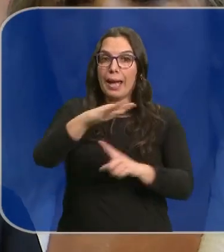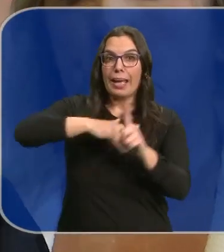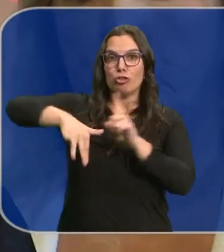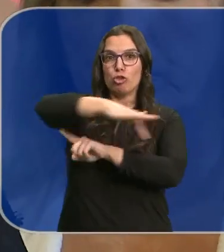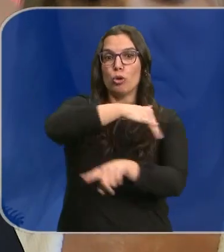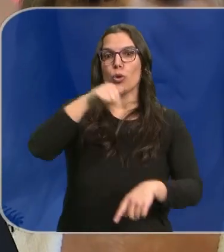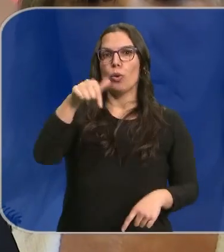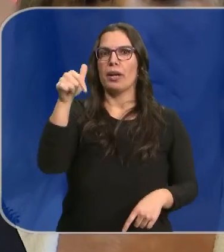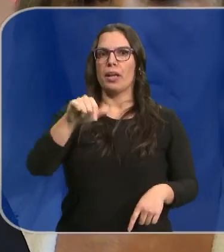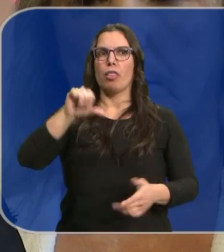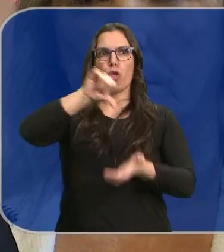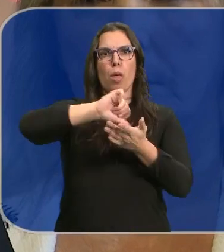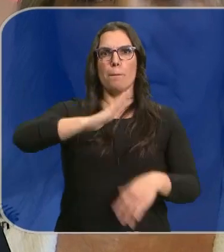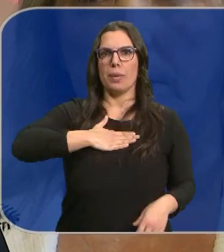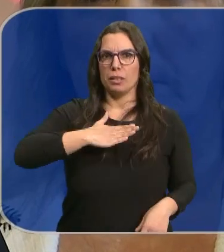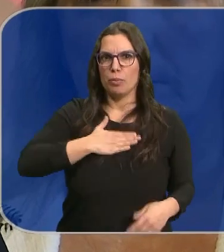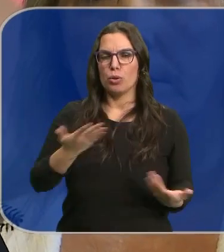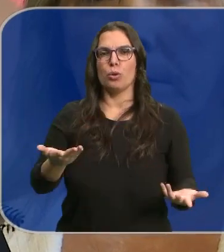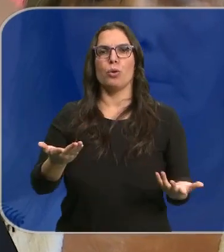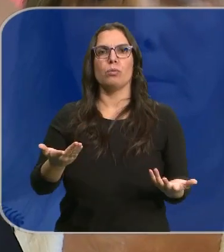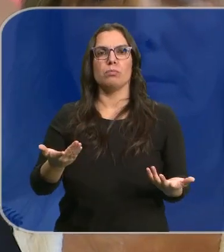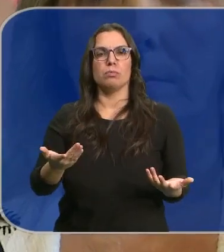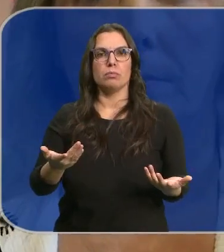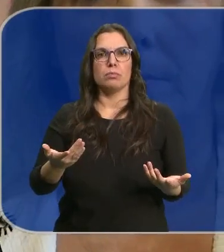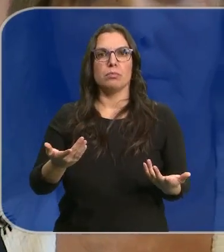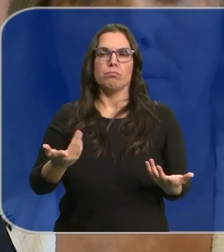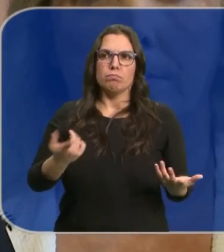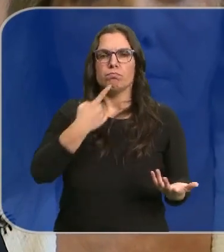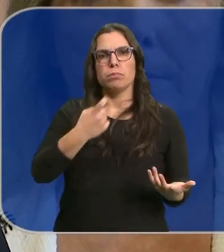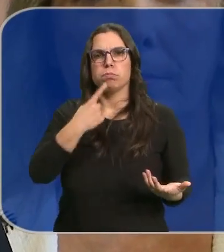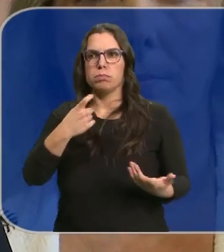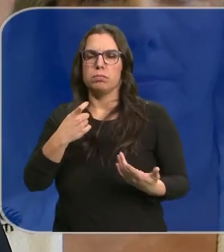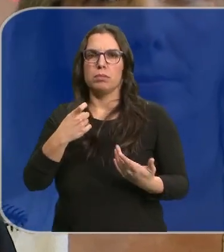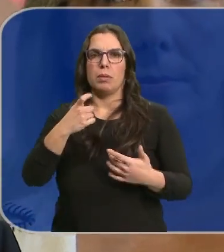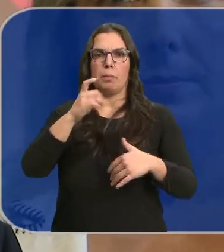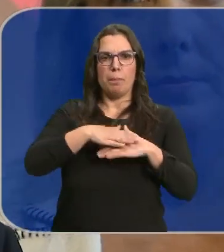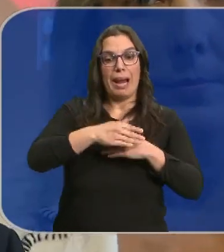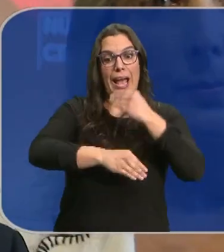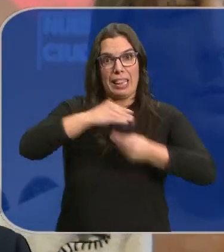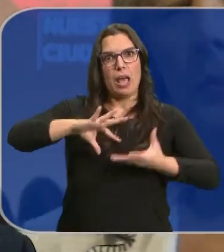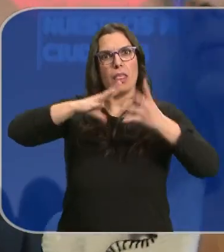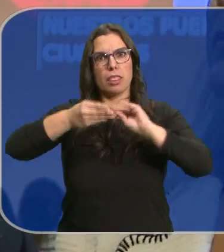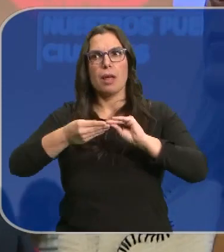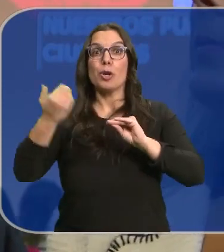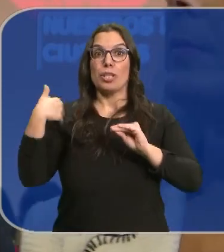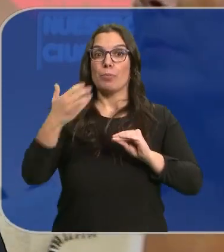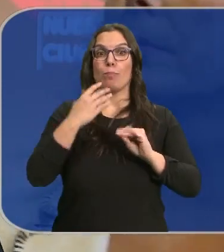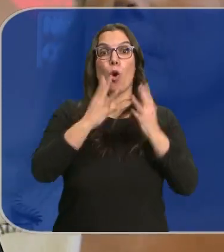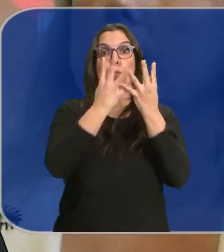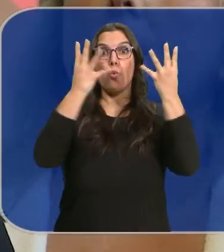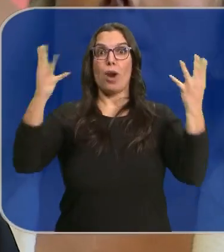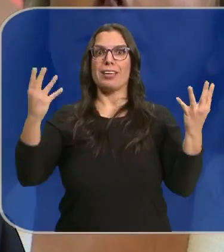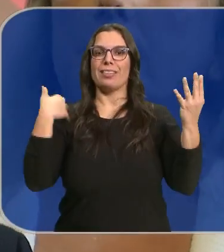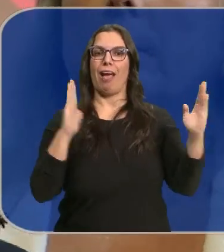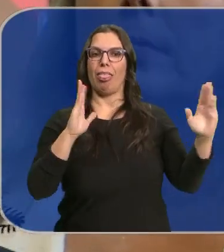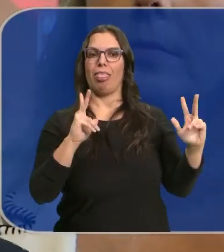pues que una ciudad patrimonio con muchísimas dificultades de intervención, pero que ya se hizo un tramo de la muralla accesible,